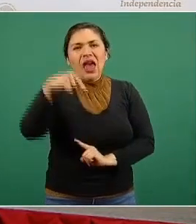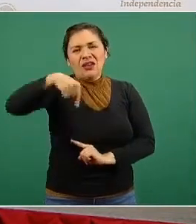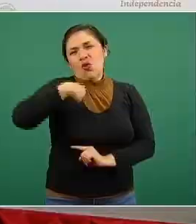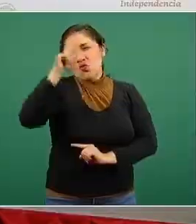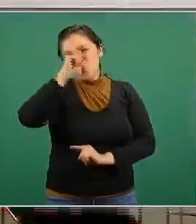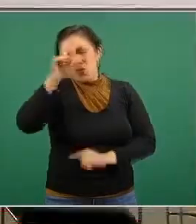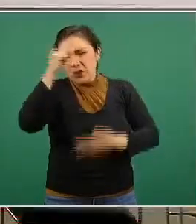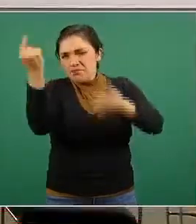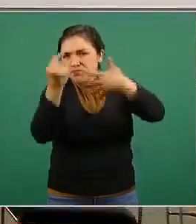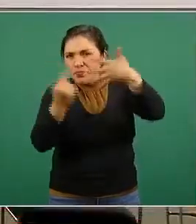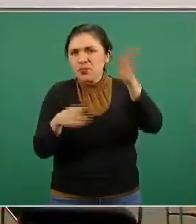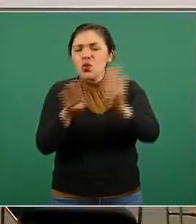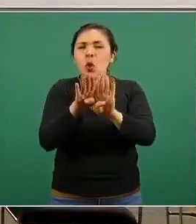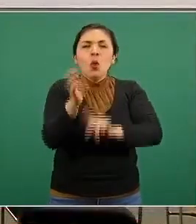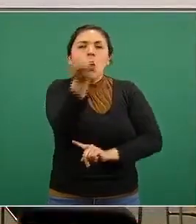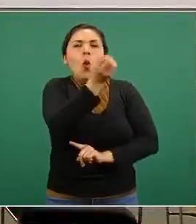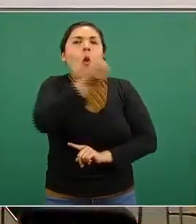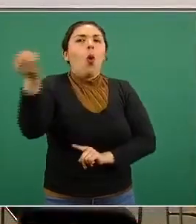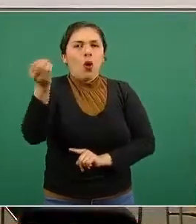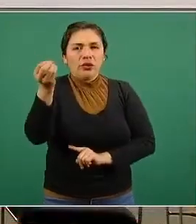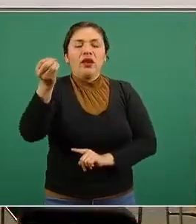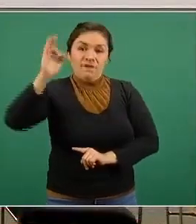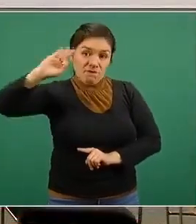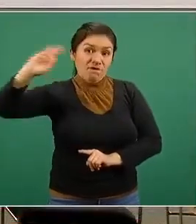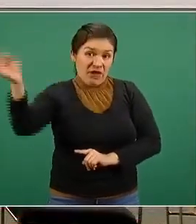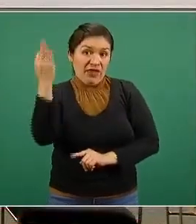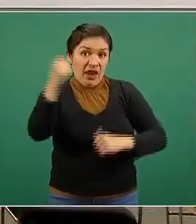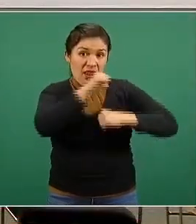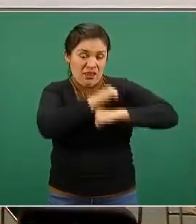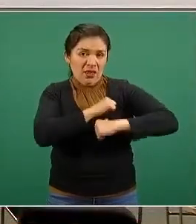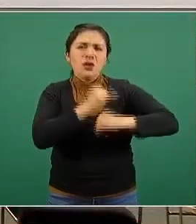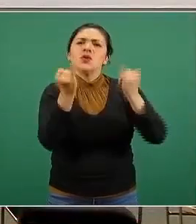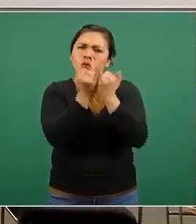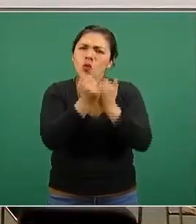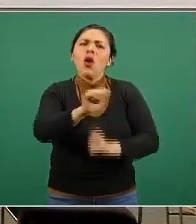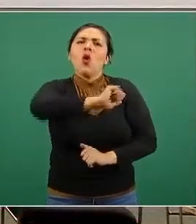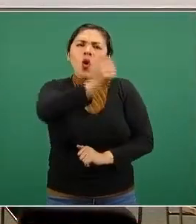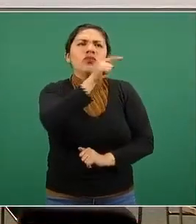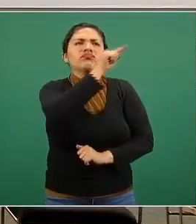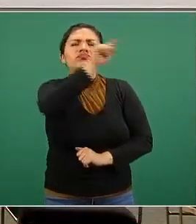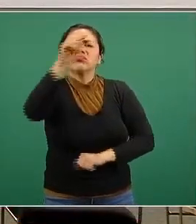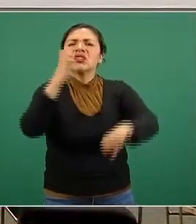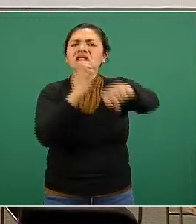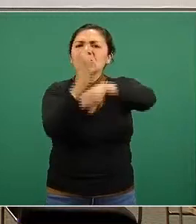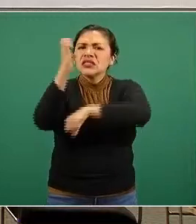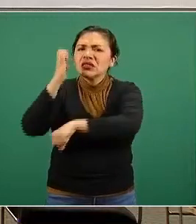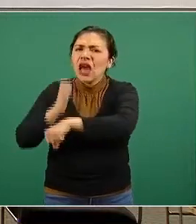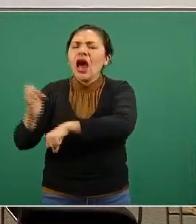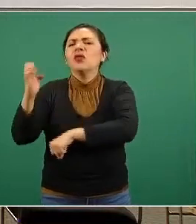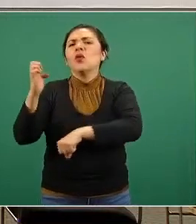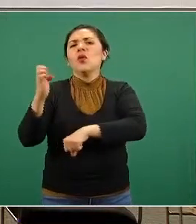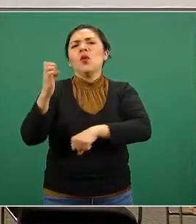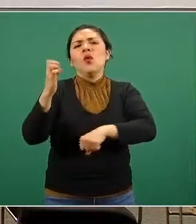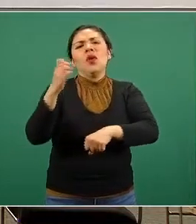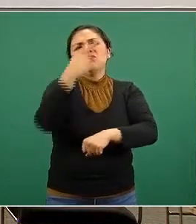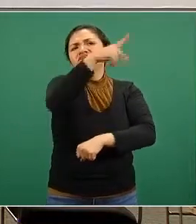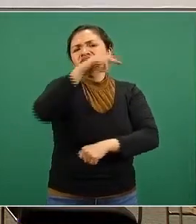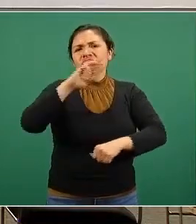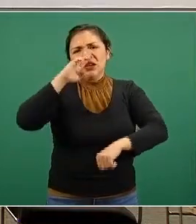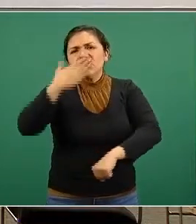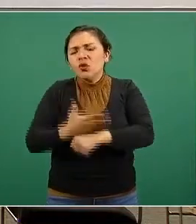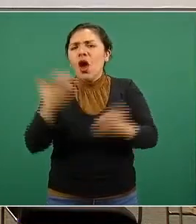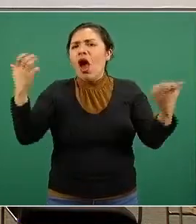emitido, no solo como lineamientos federales, sino también aquellas que las autoridades estatales en cada entidad federativa